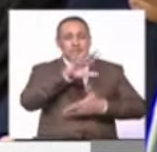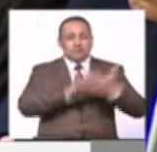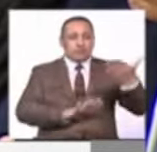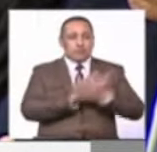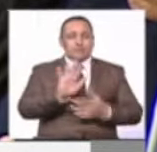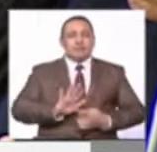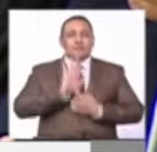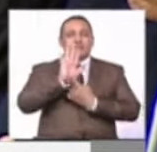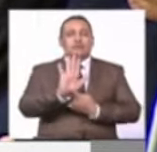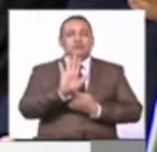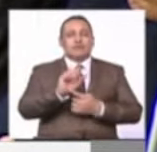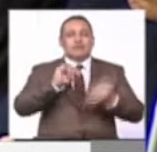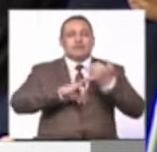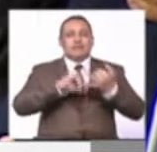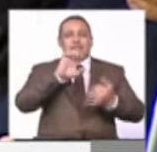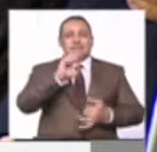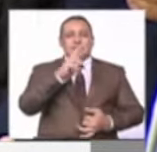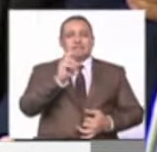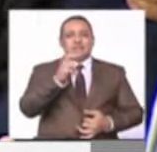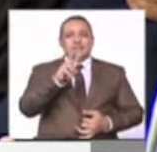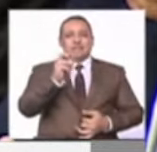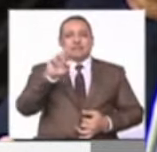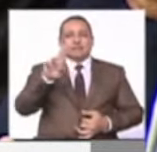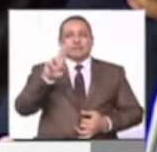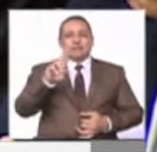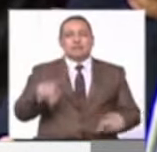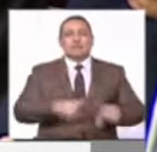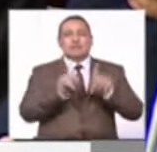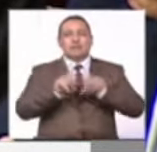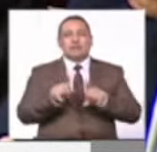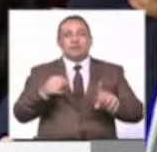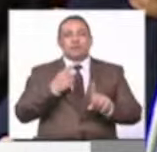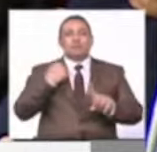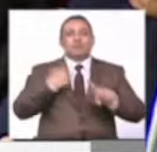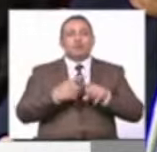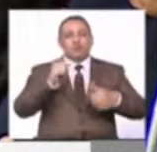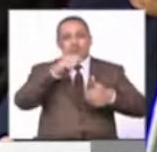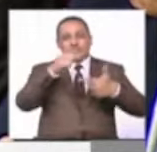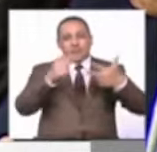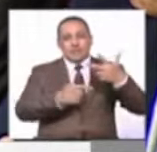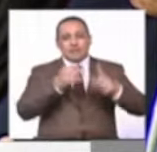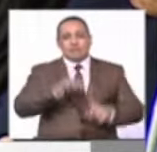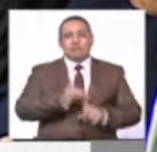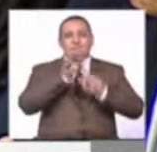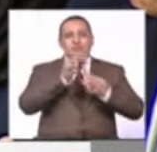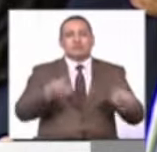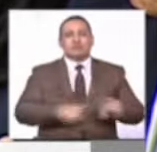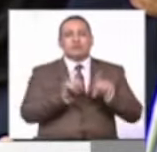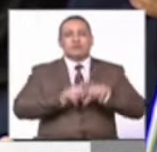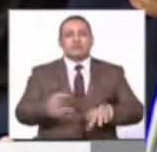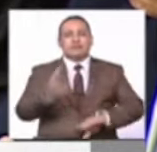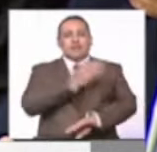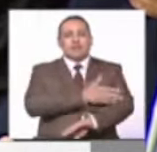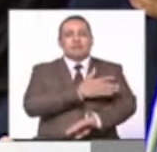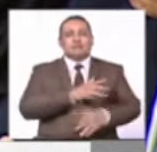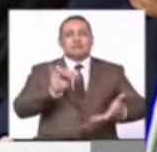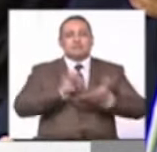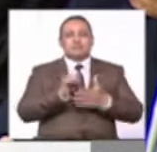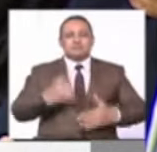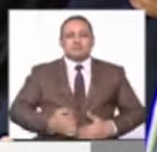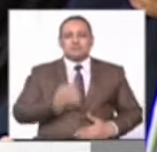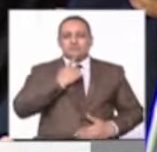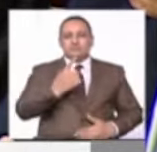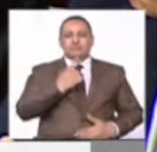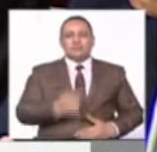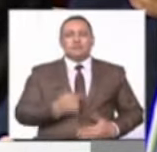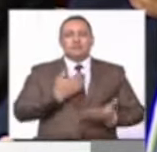emitió el servir por los principios que acabo de denunciar que ya han sido eh